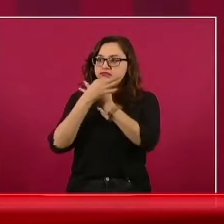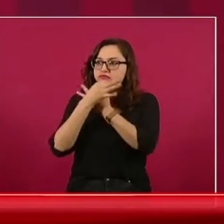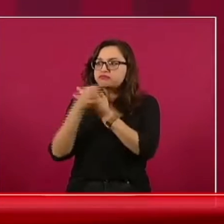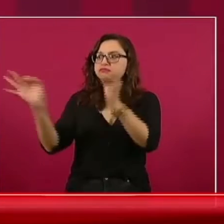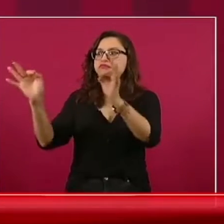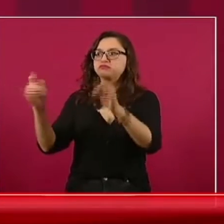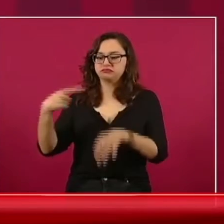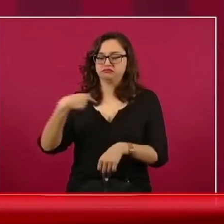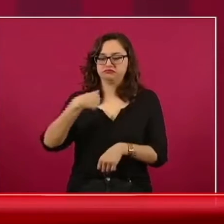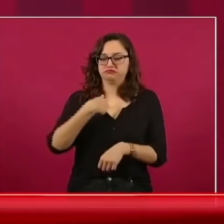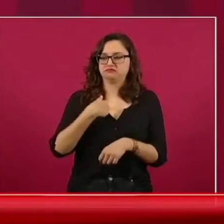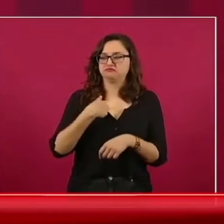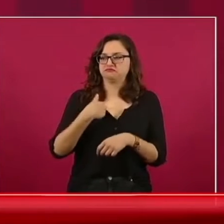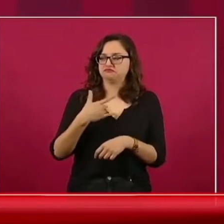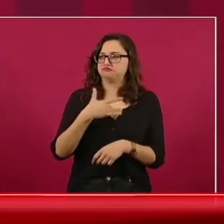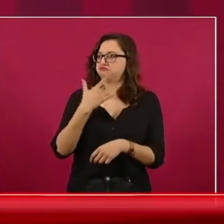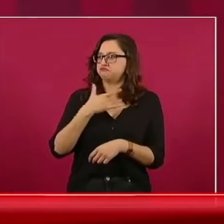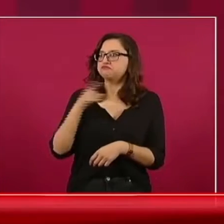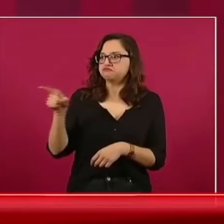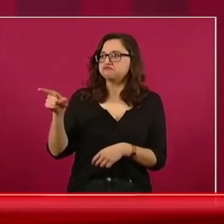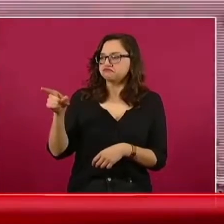la confrontación bélica